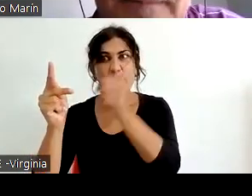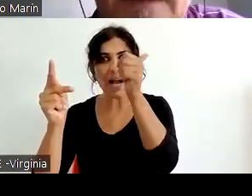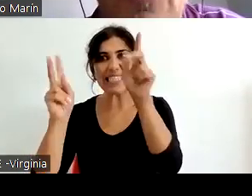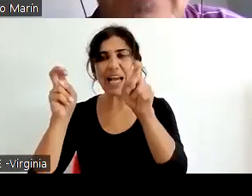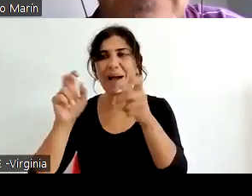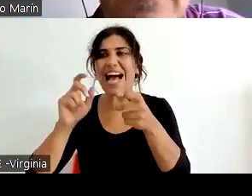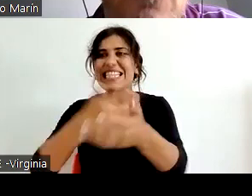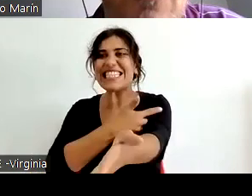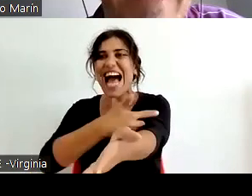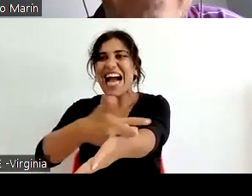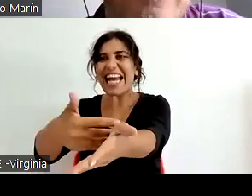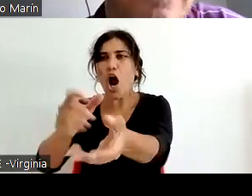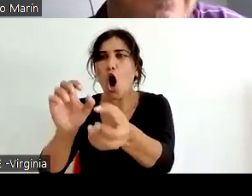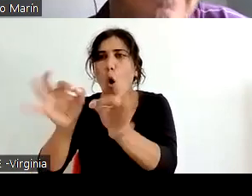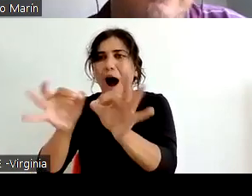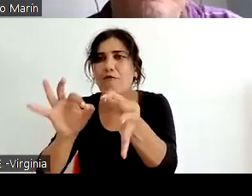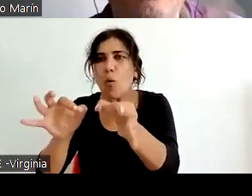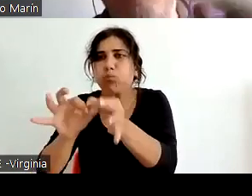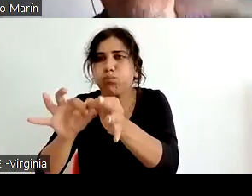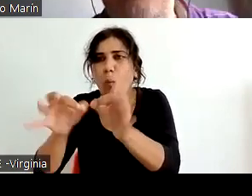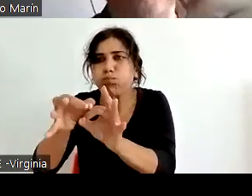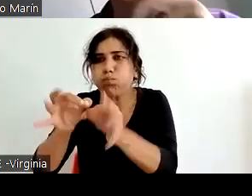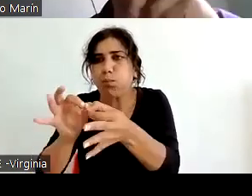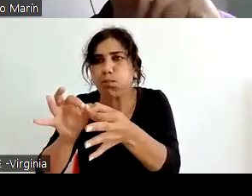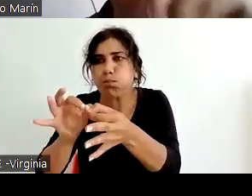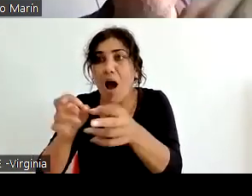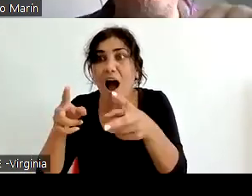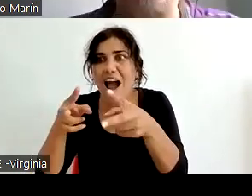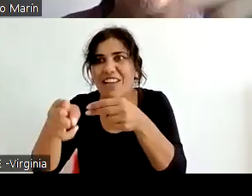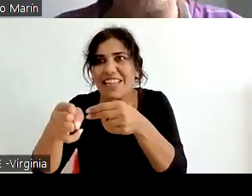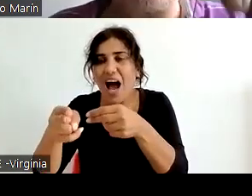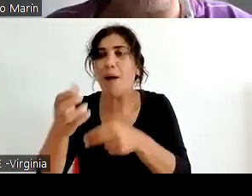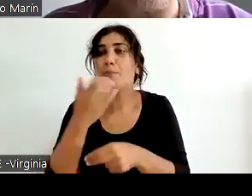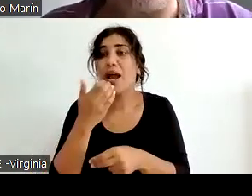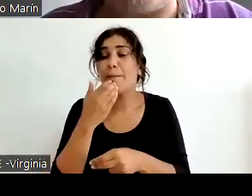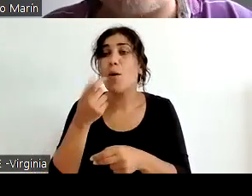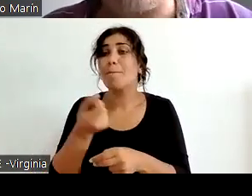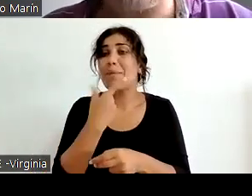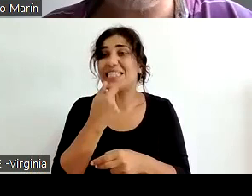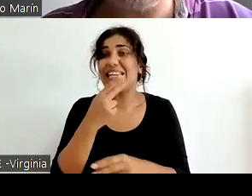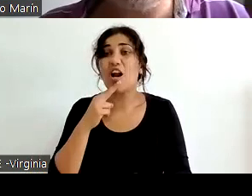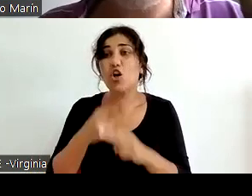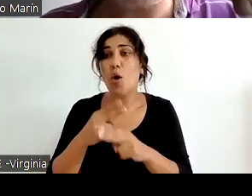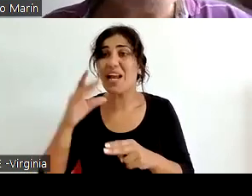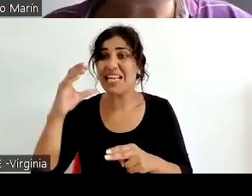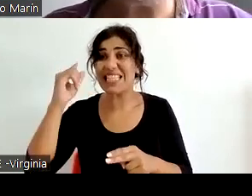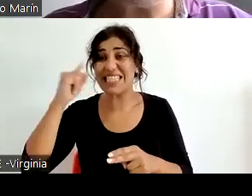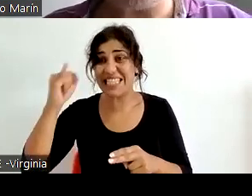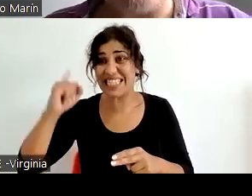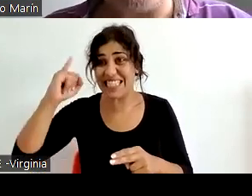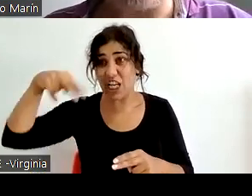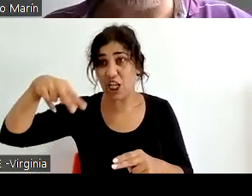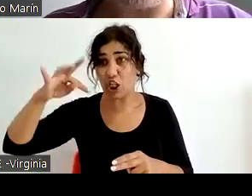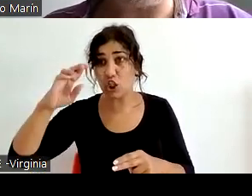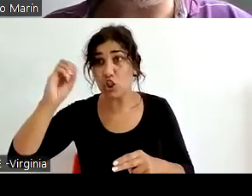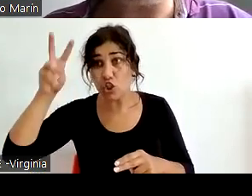coagulación? Los anticoagulantes, el conocido Sintrom, actuaría sobre la vitamina K, pero además se